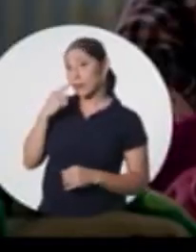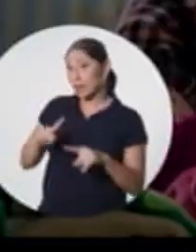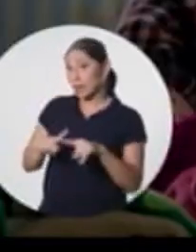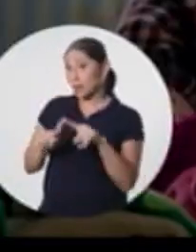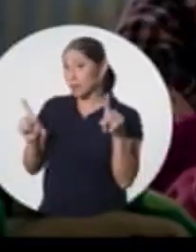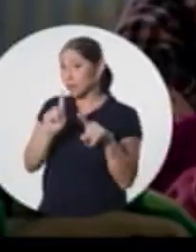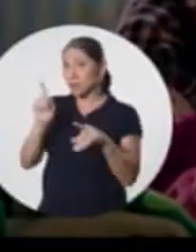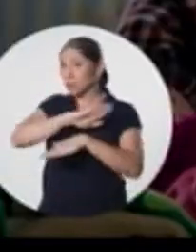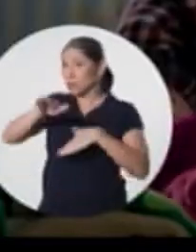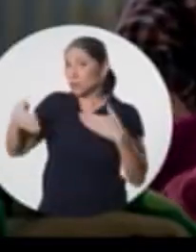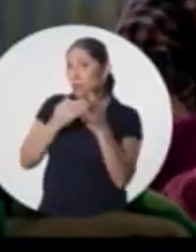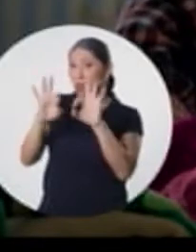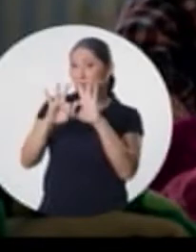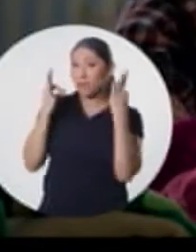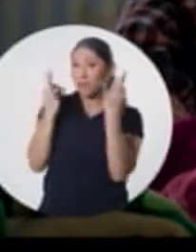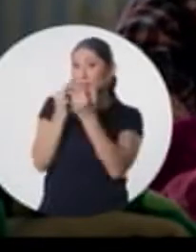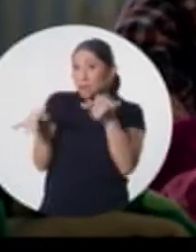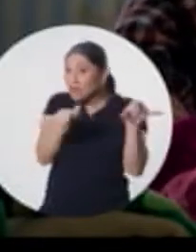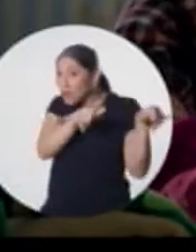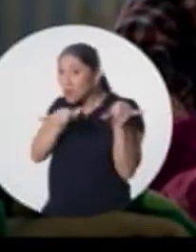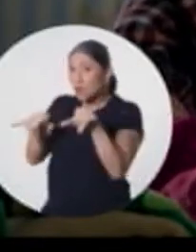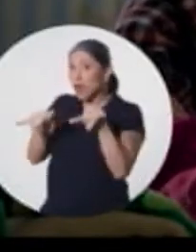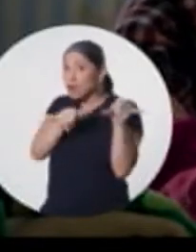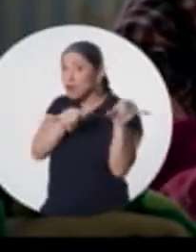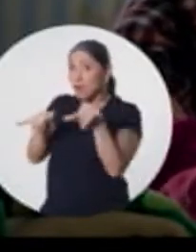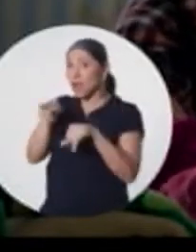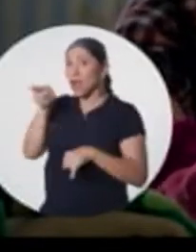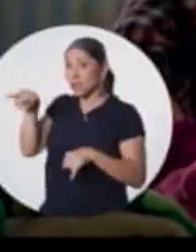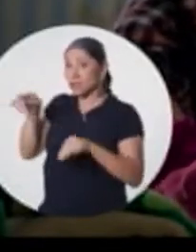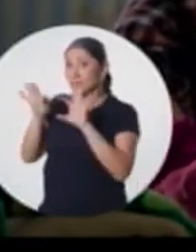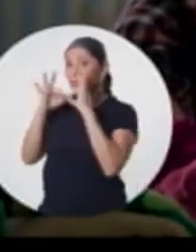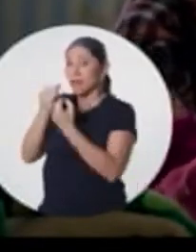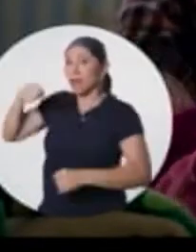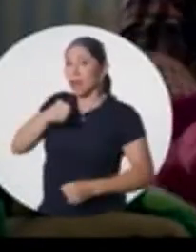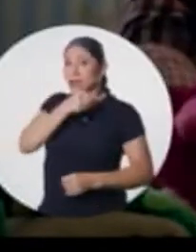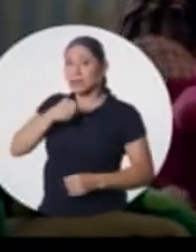Papi, pero no todas las familias son iguales a las de la canción.